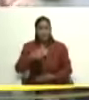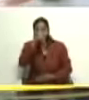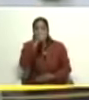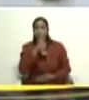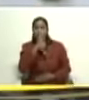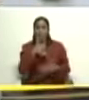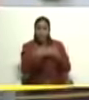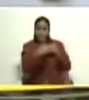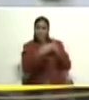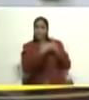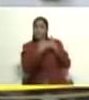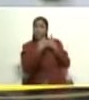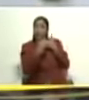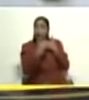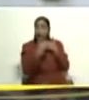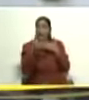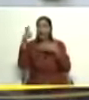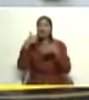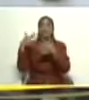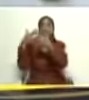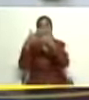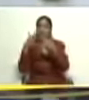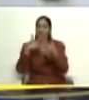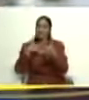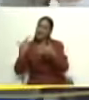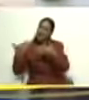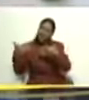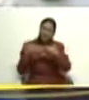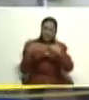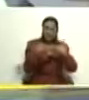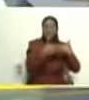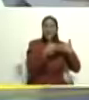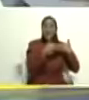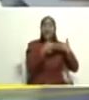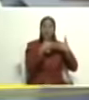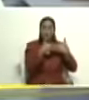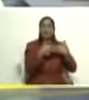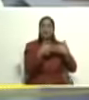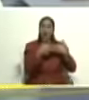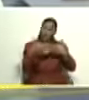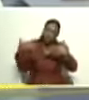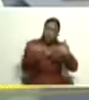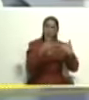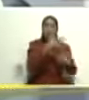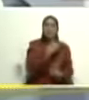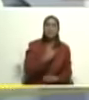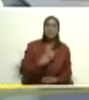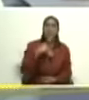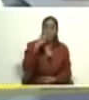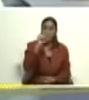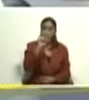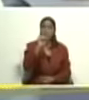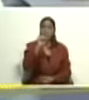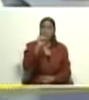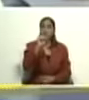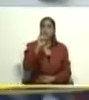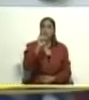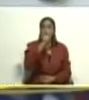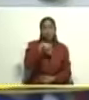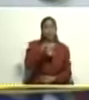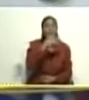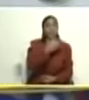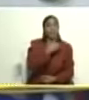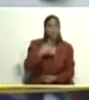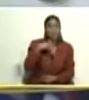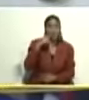los Estados Unidos queriendo castigar en las espaldas del presidente Maduro a un pueblo desobediente que no se ha sometido a los dictados de